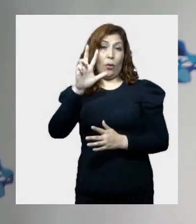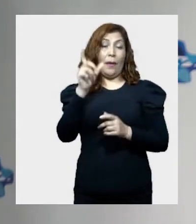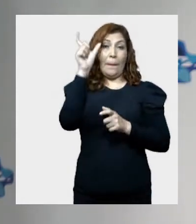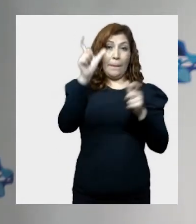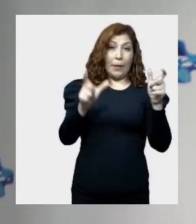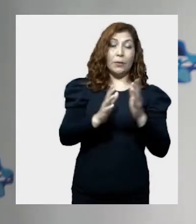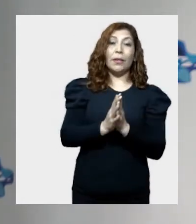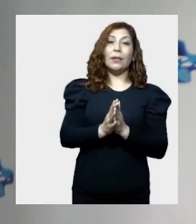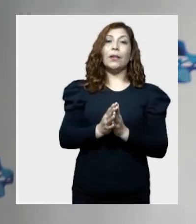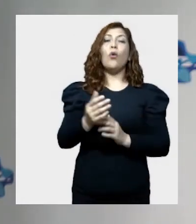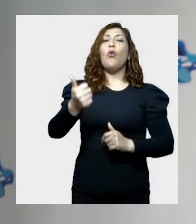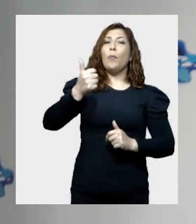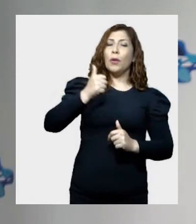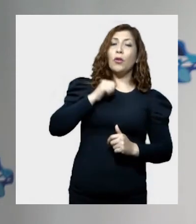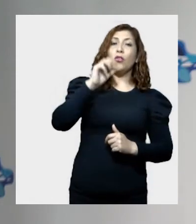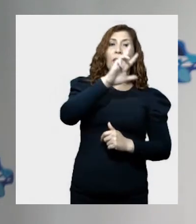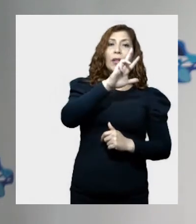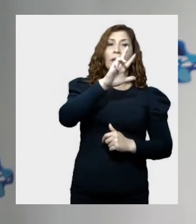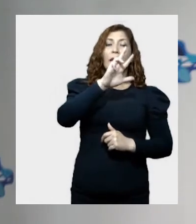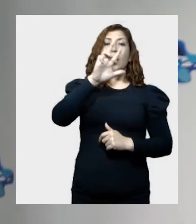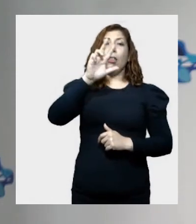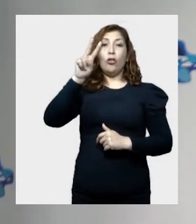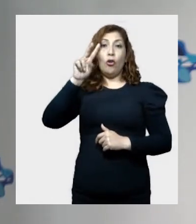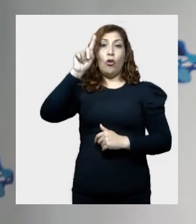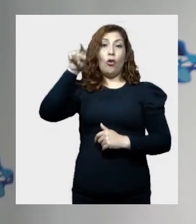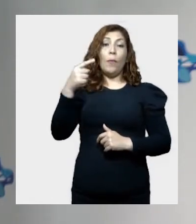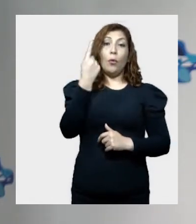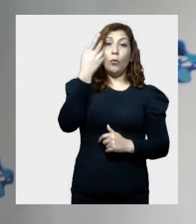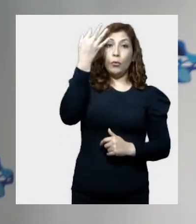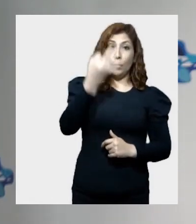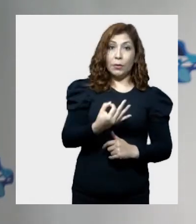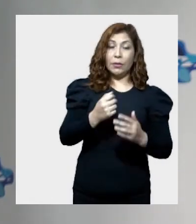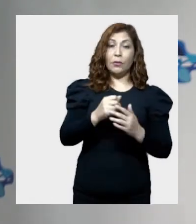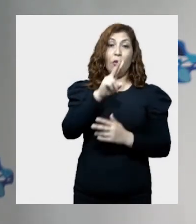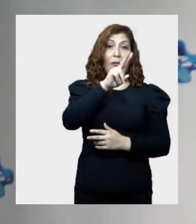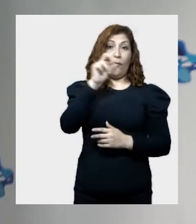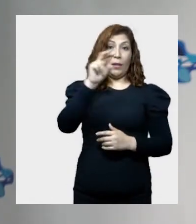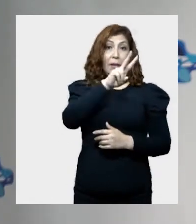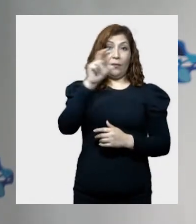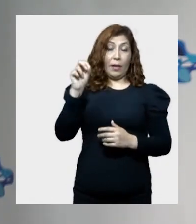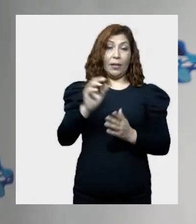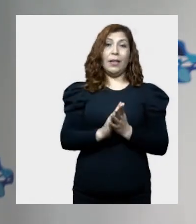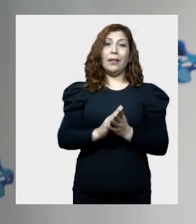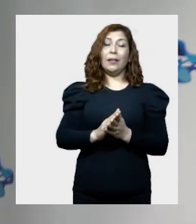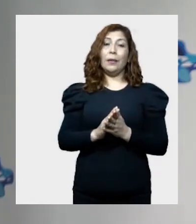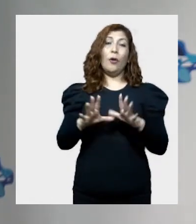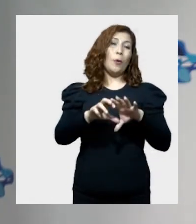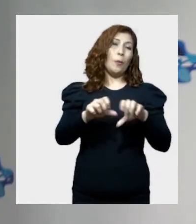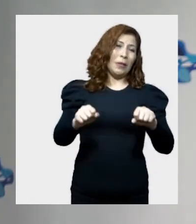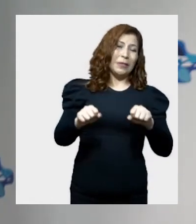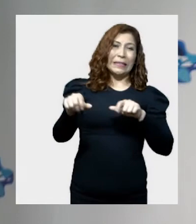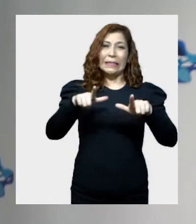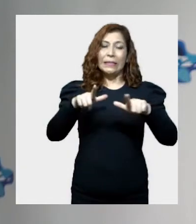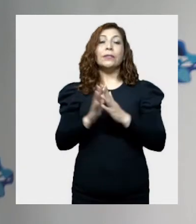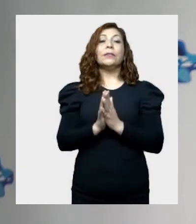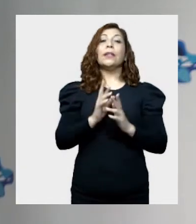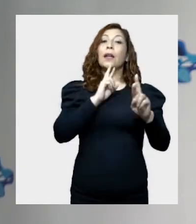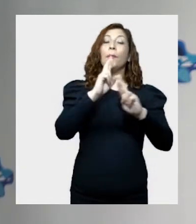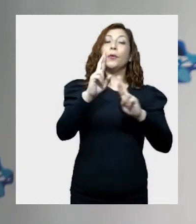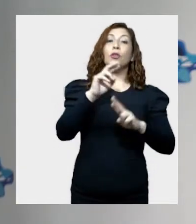que significó un cumplimiento del 92,1%. En el 2020, por compromisos de gestión, se